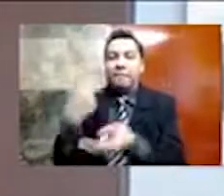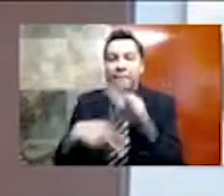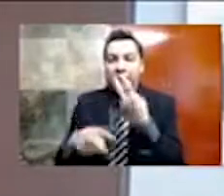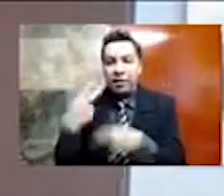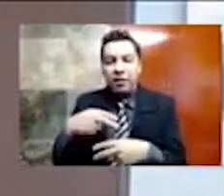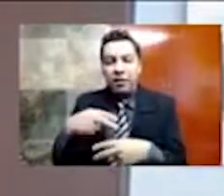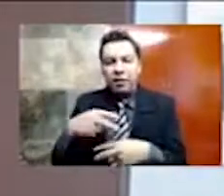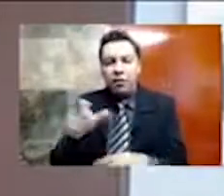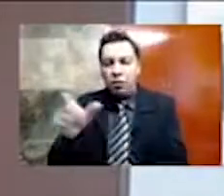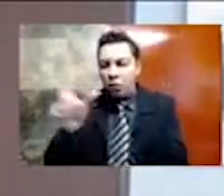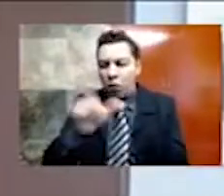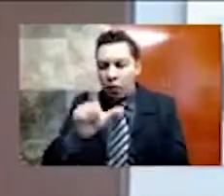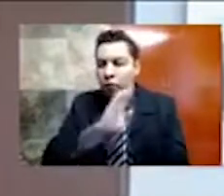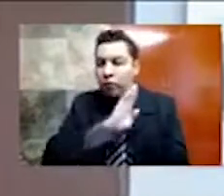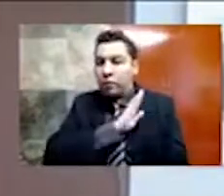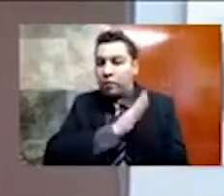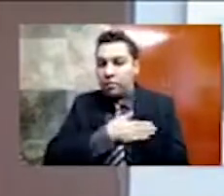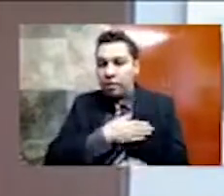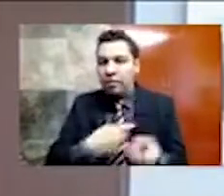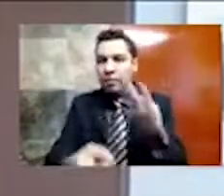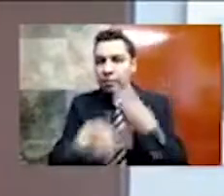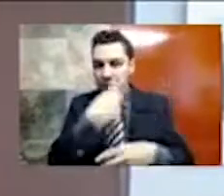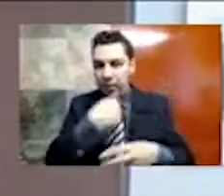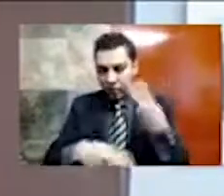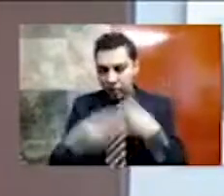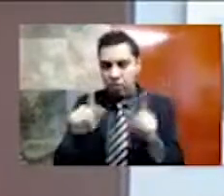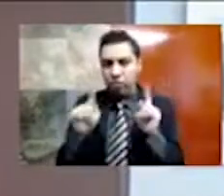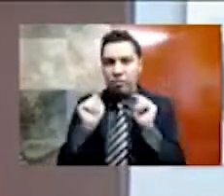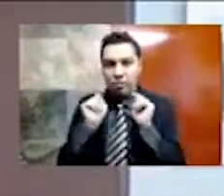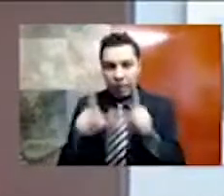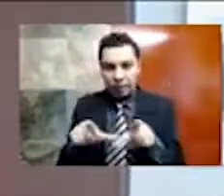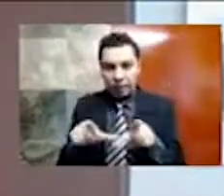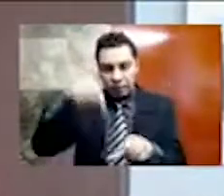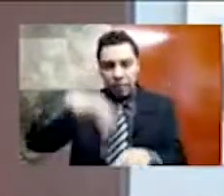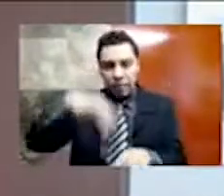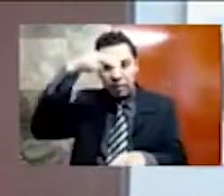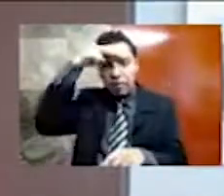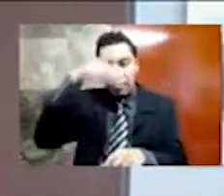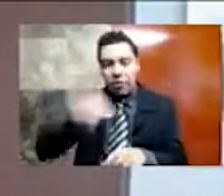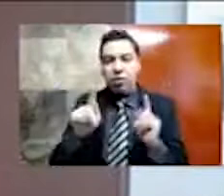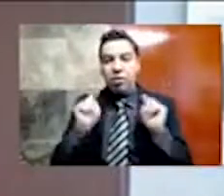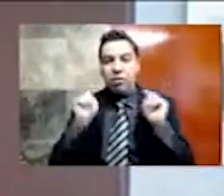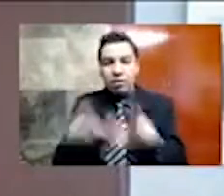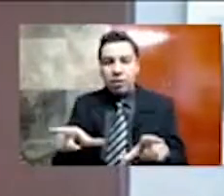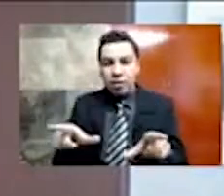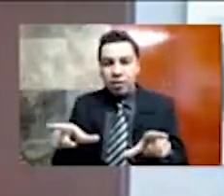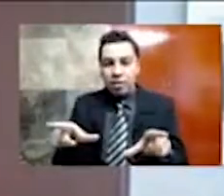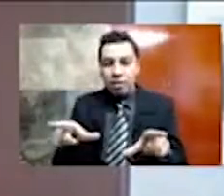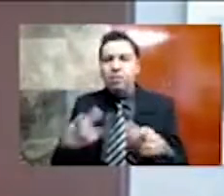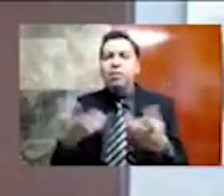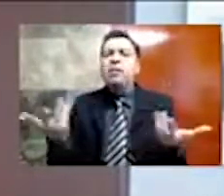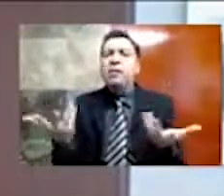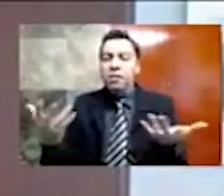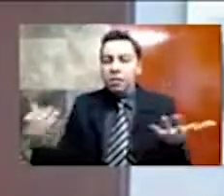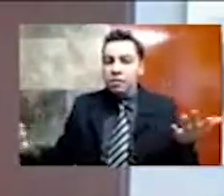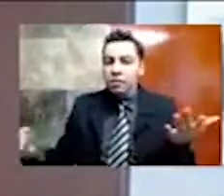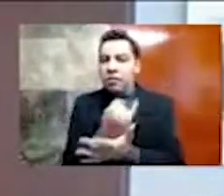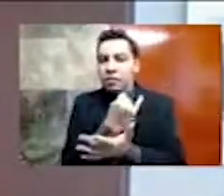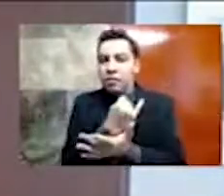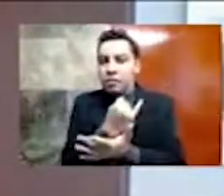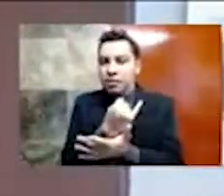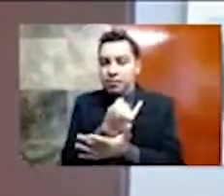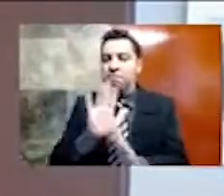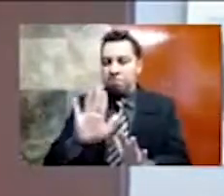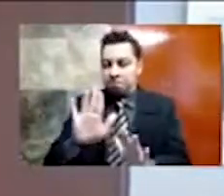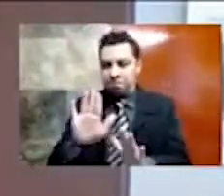territorio tlaxcalteca, los señores tlaxcaltecas hicieron una elección esencial, porque esto dio